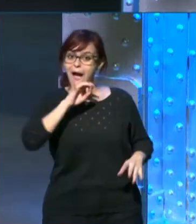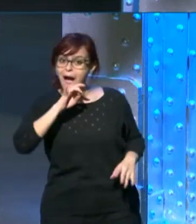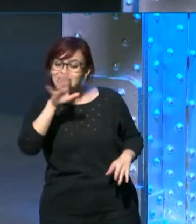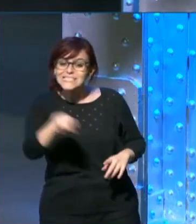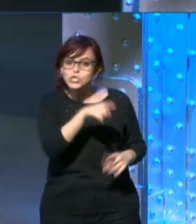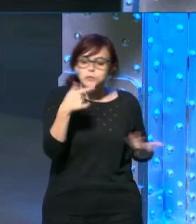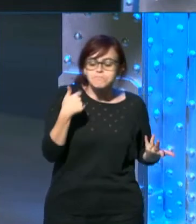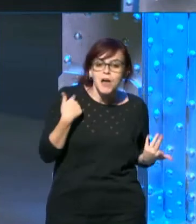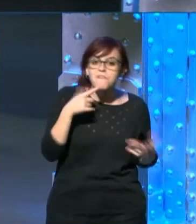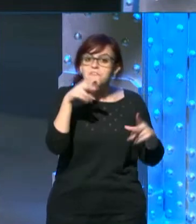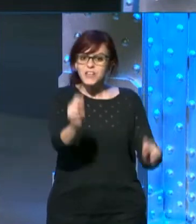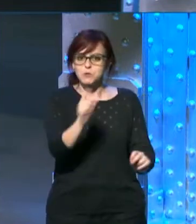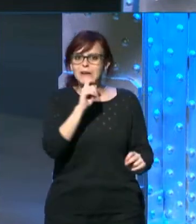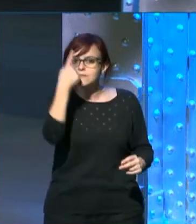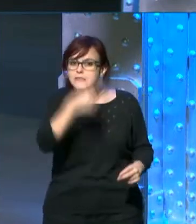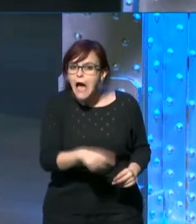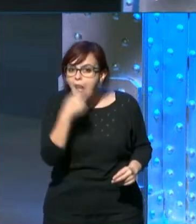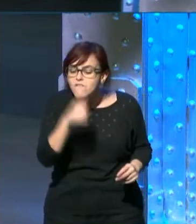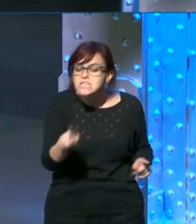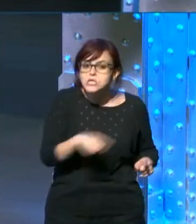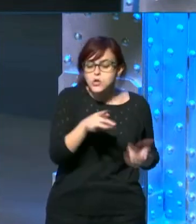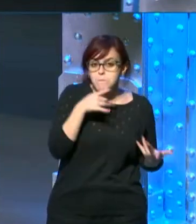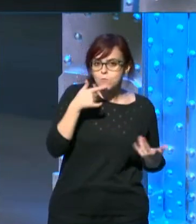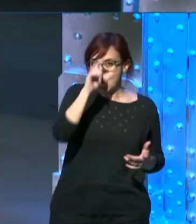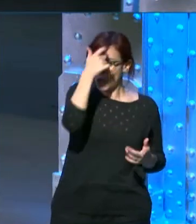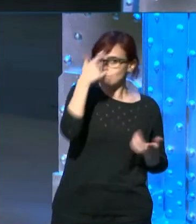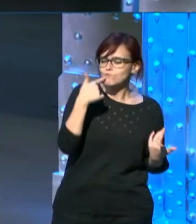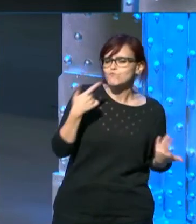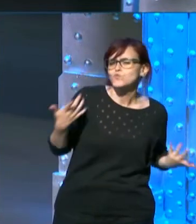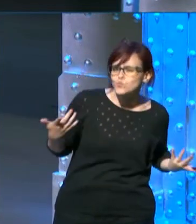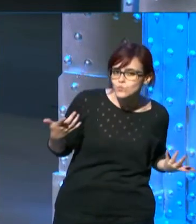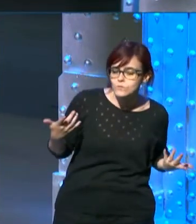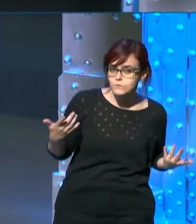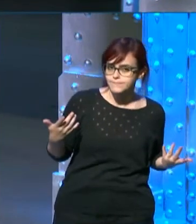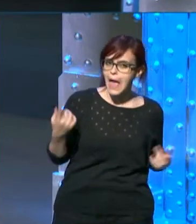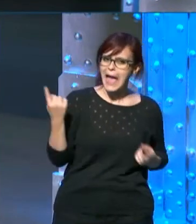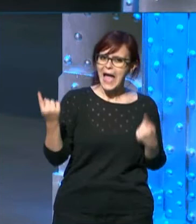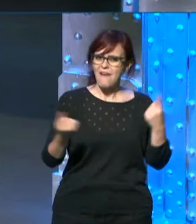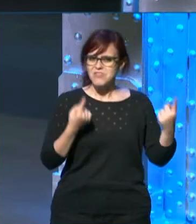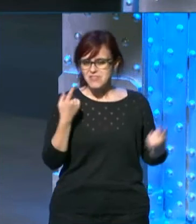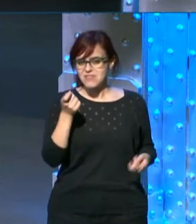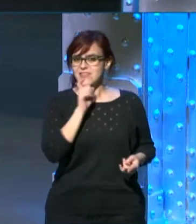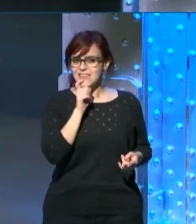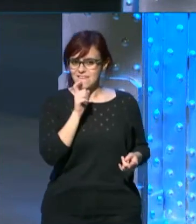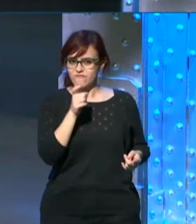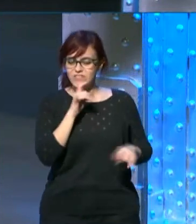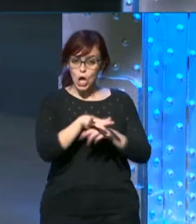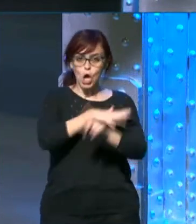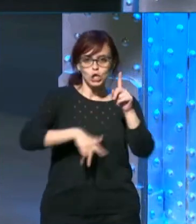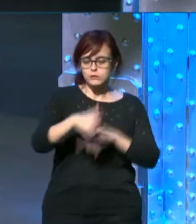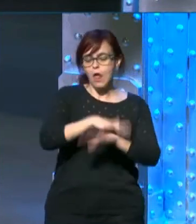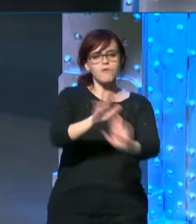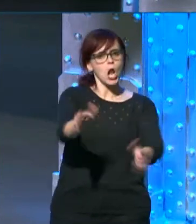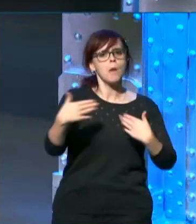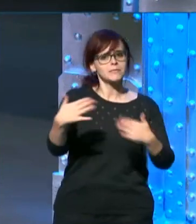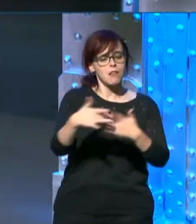o no? ¿Cómo estábamos todos alineados en ese concepto? Claro, era un poco difícil trabajar en ese contexto y yo dije, no pasa